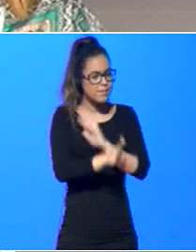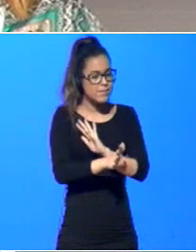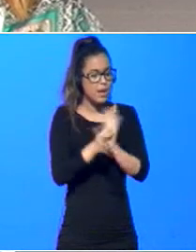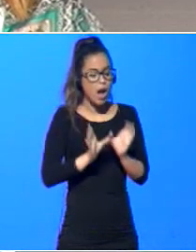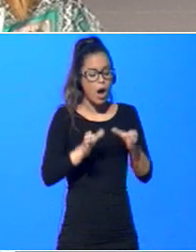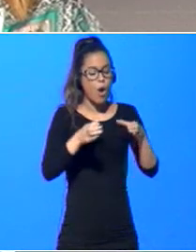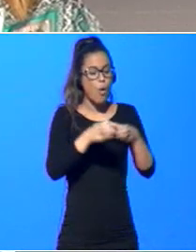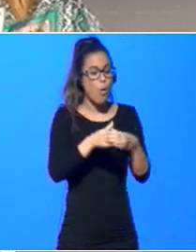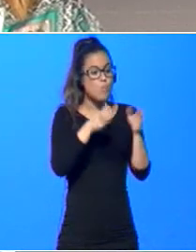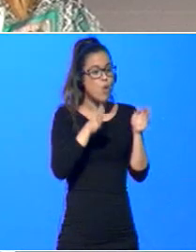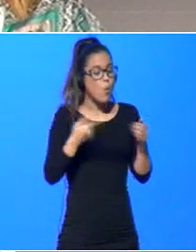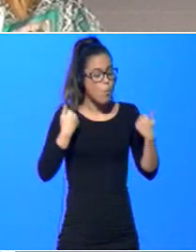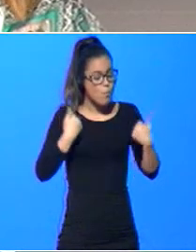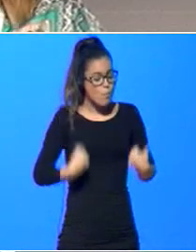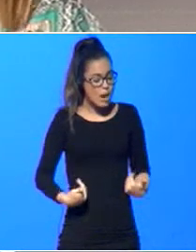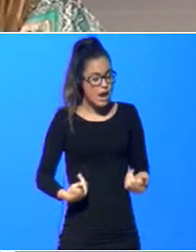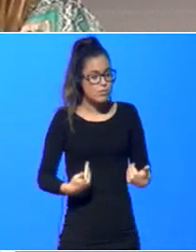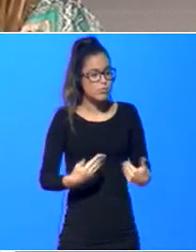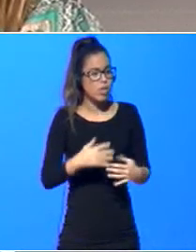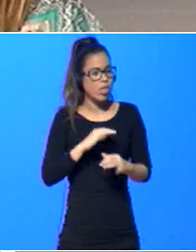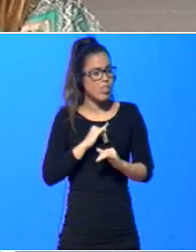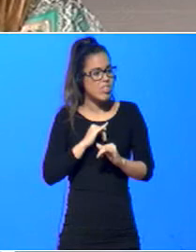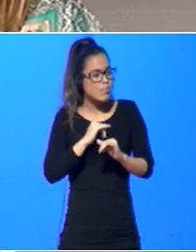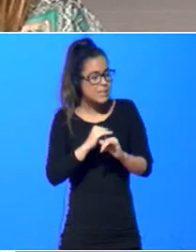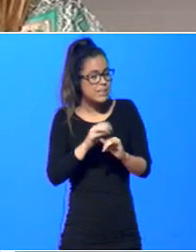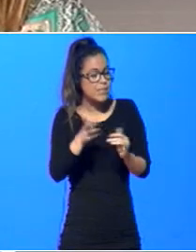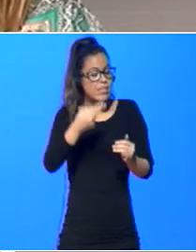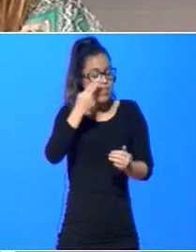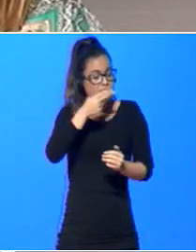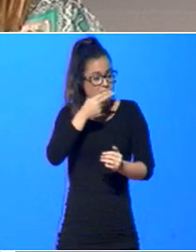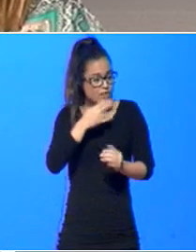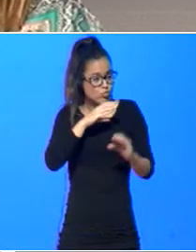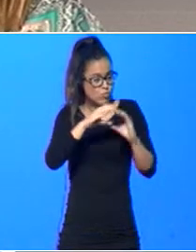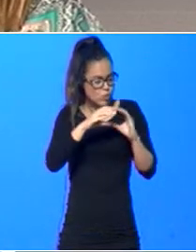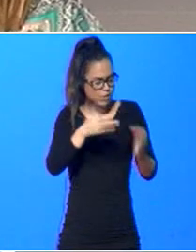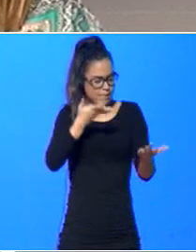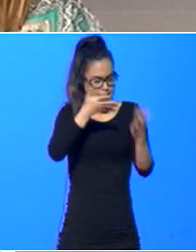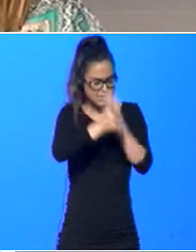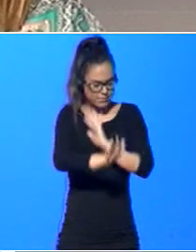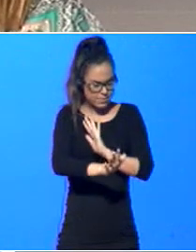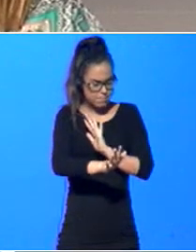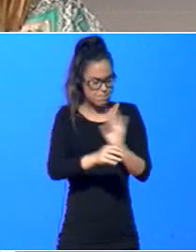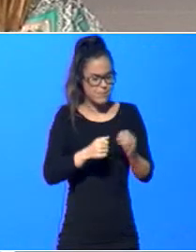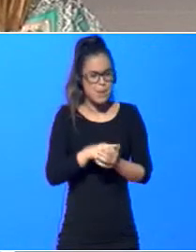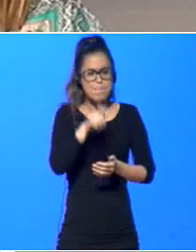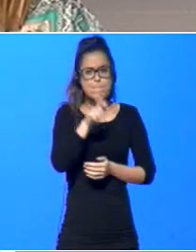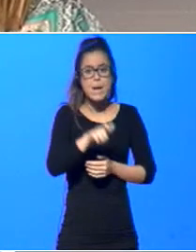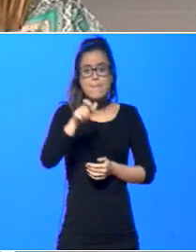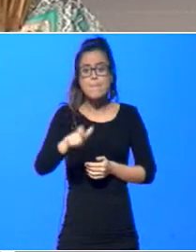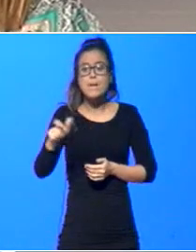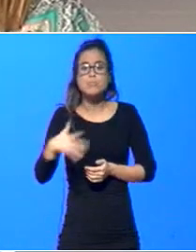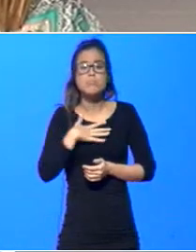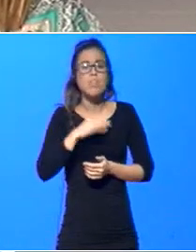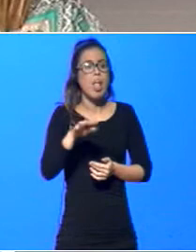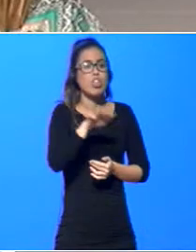humanos de pertenencia saturados de interés comunicativo. O sea, la gente tiene que poder llegar a un